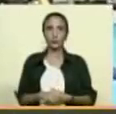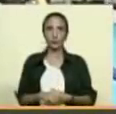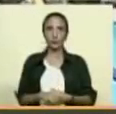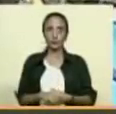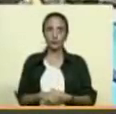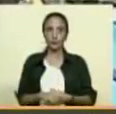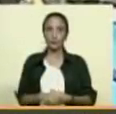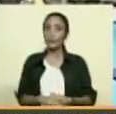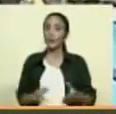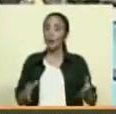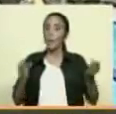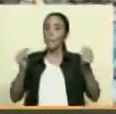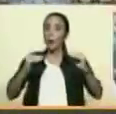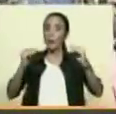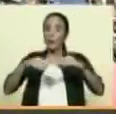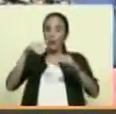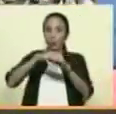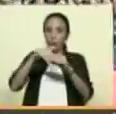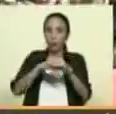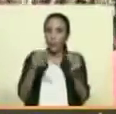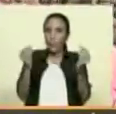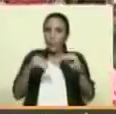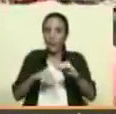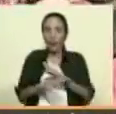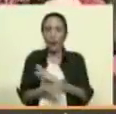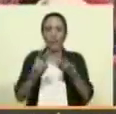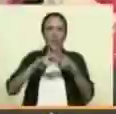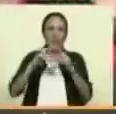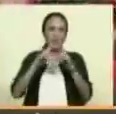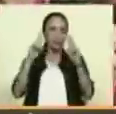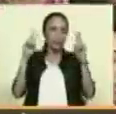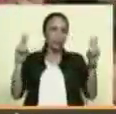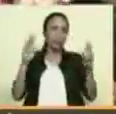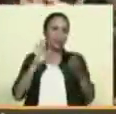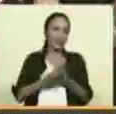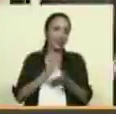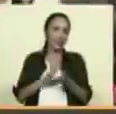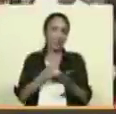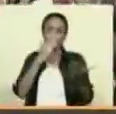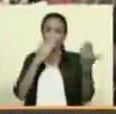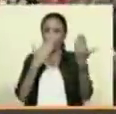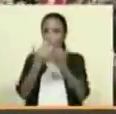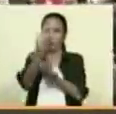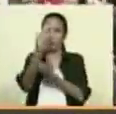Mientras más votos saquemos, más prosperidad vendrá a la patria.